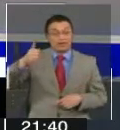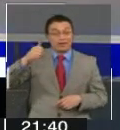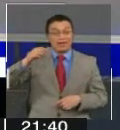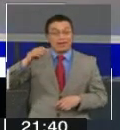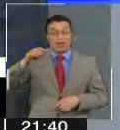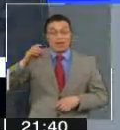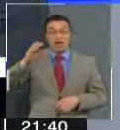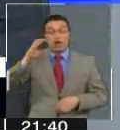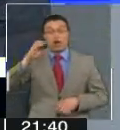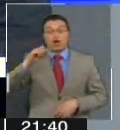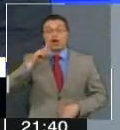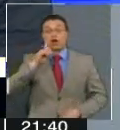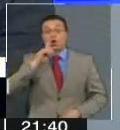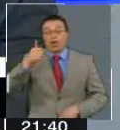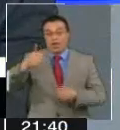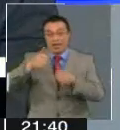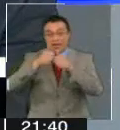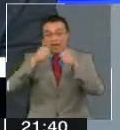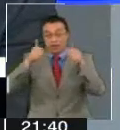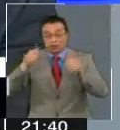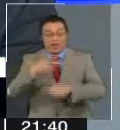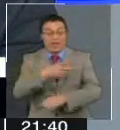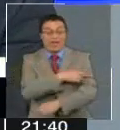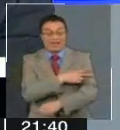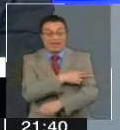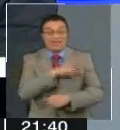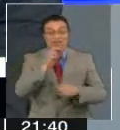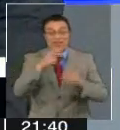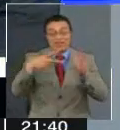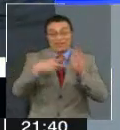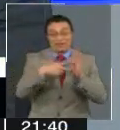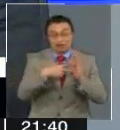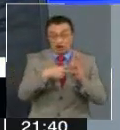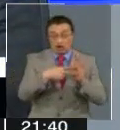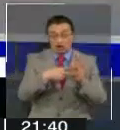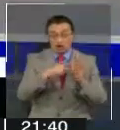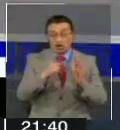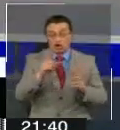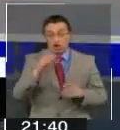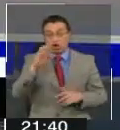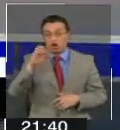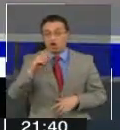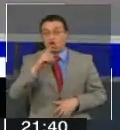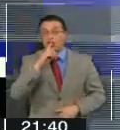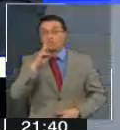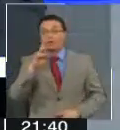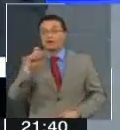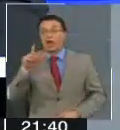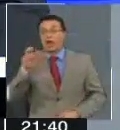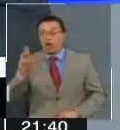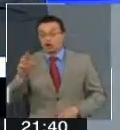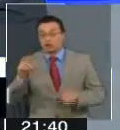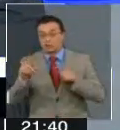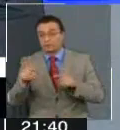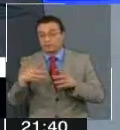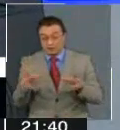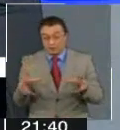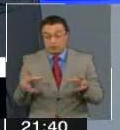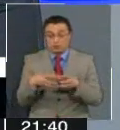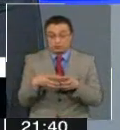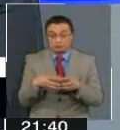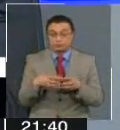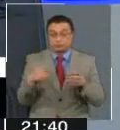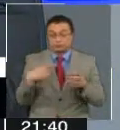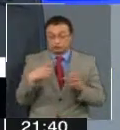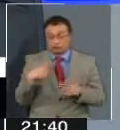Contralor... No del Contralor, de las autoridades de jefatura de la división de esa época. Ya. O sea, se reúne, según